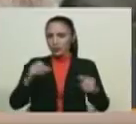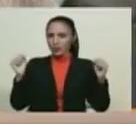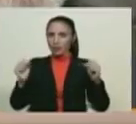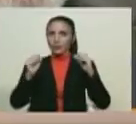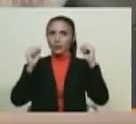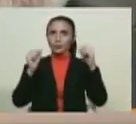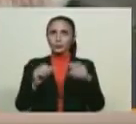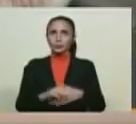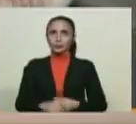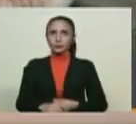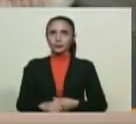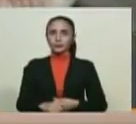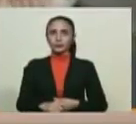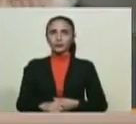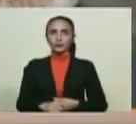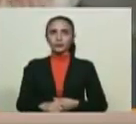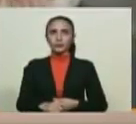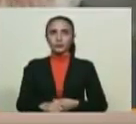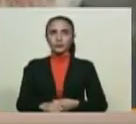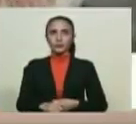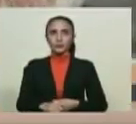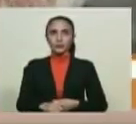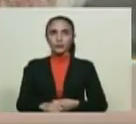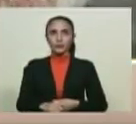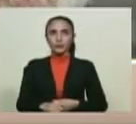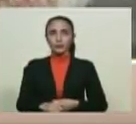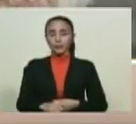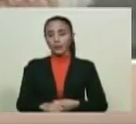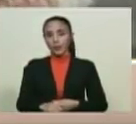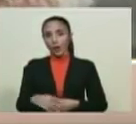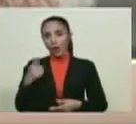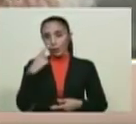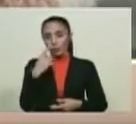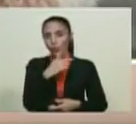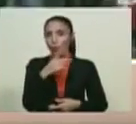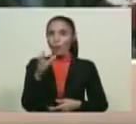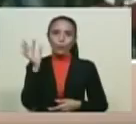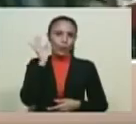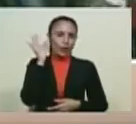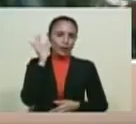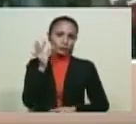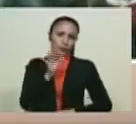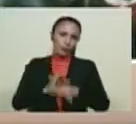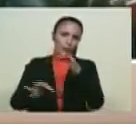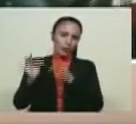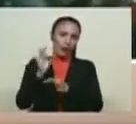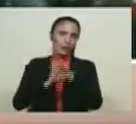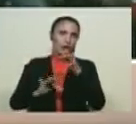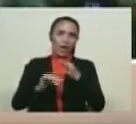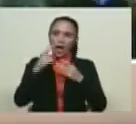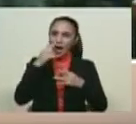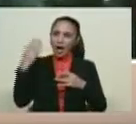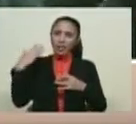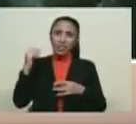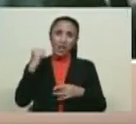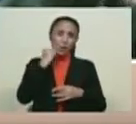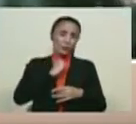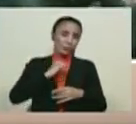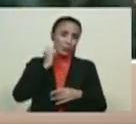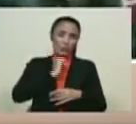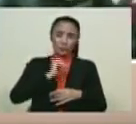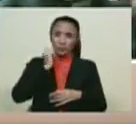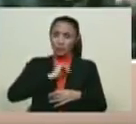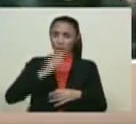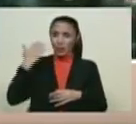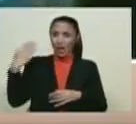Para que ustedes vean, cuando esta campesina me hablaba del abuso de los terratenientes en el Vigía, yo me acordé de